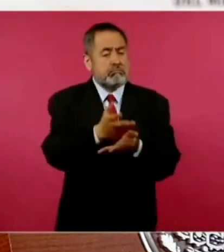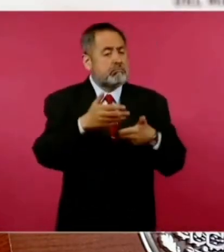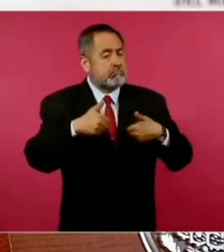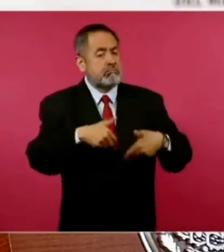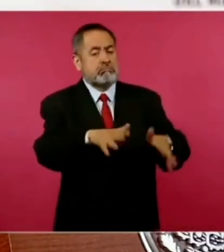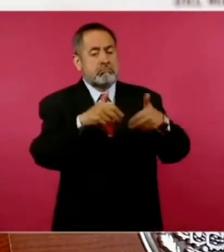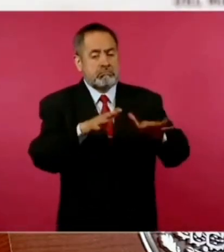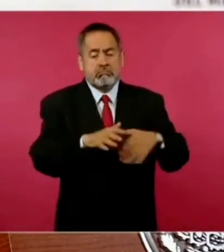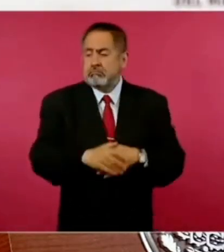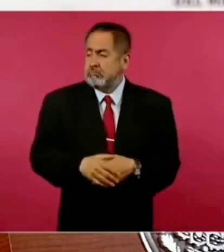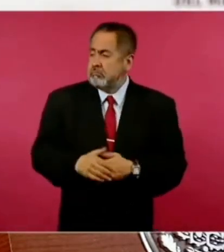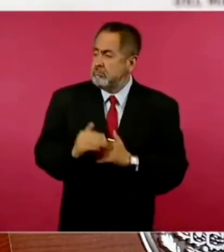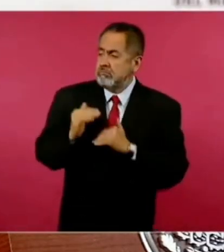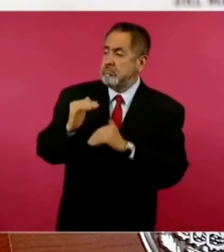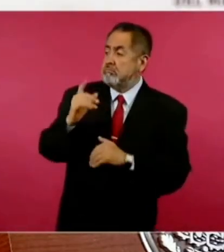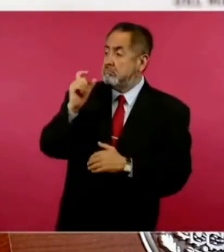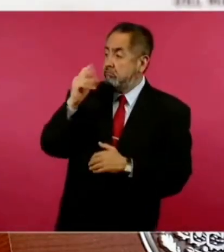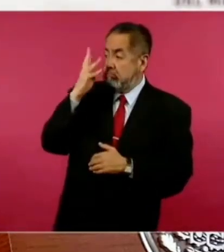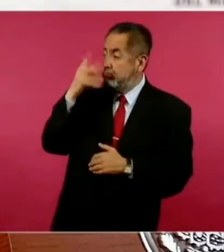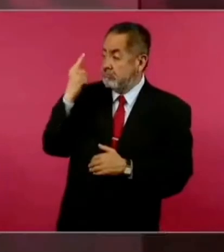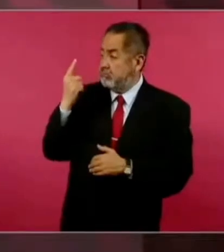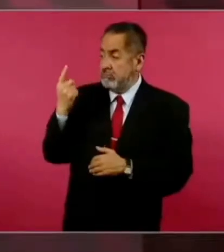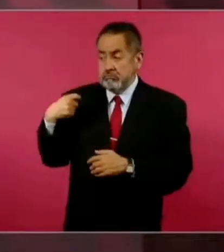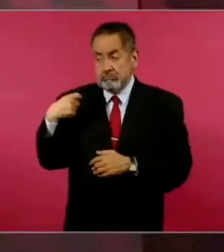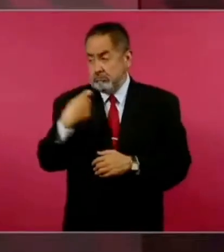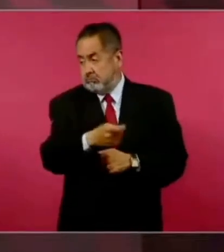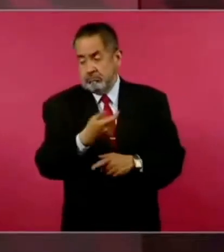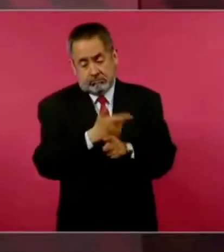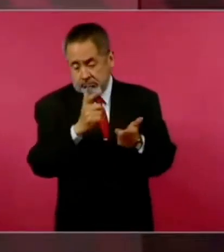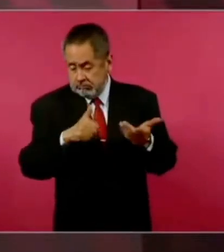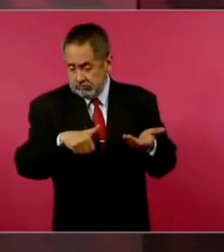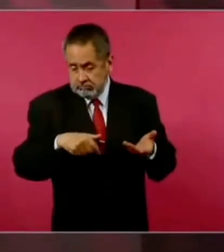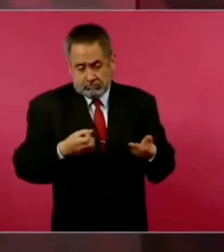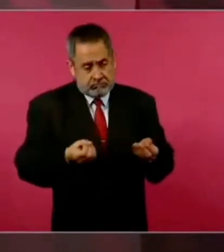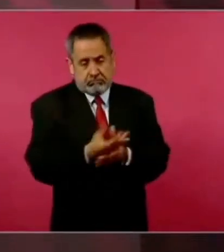en un plazo no mayor de 24 horas.